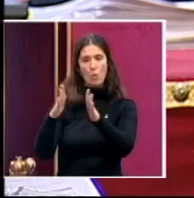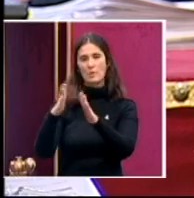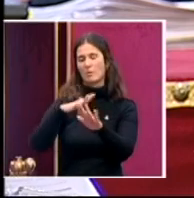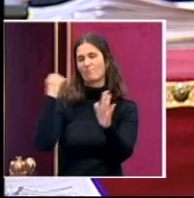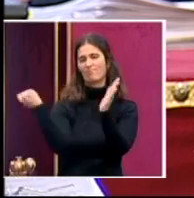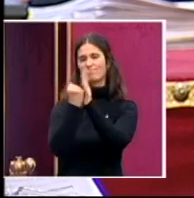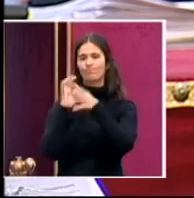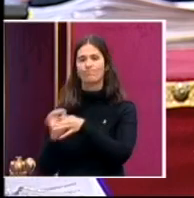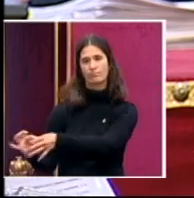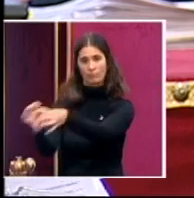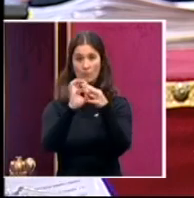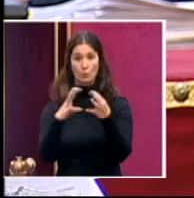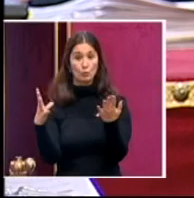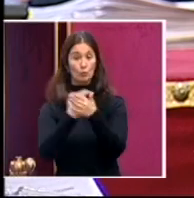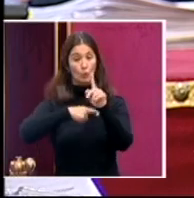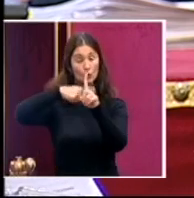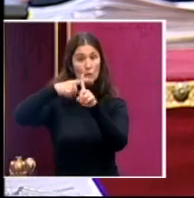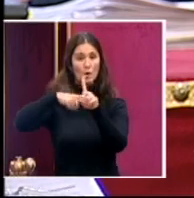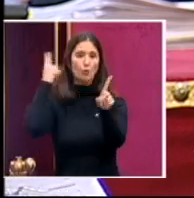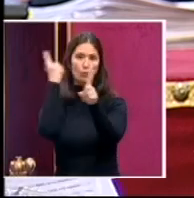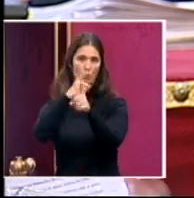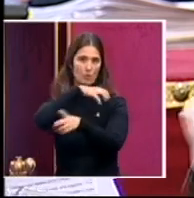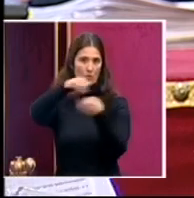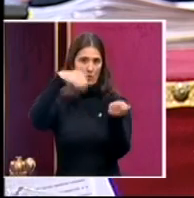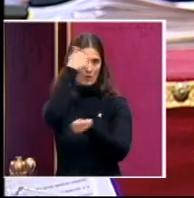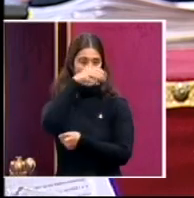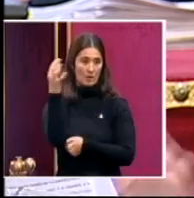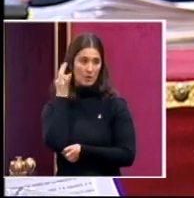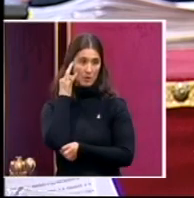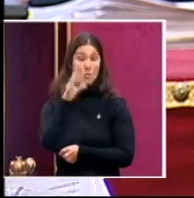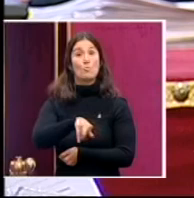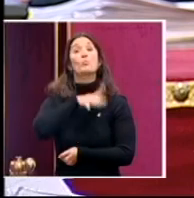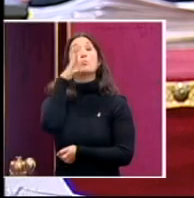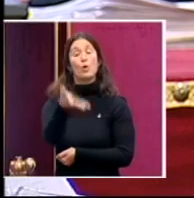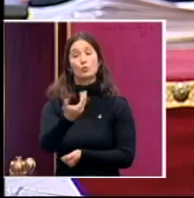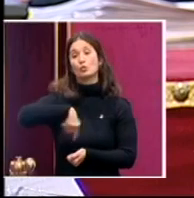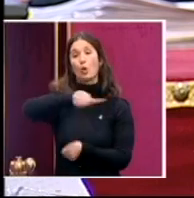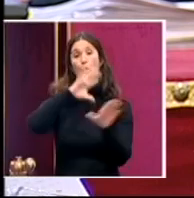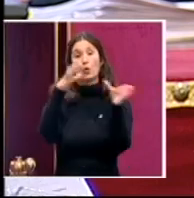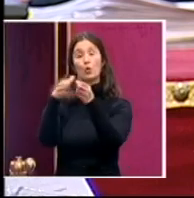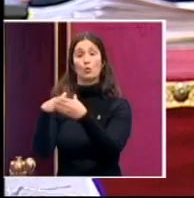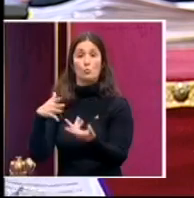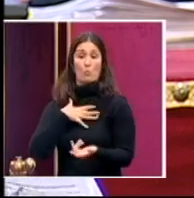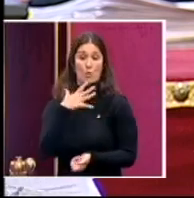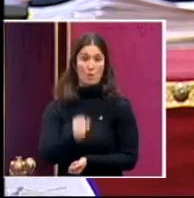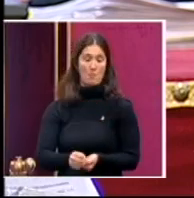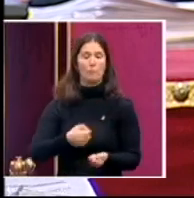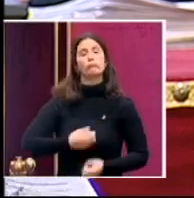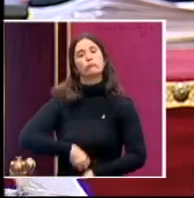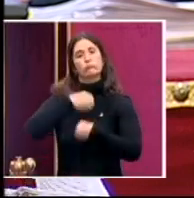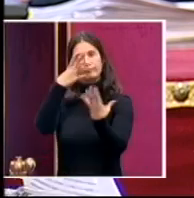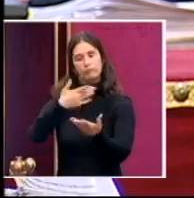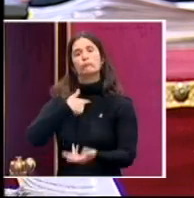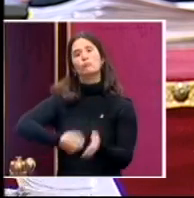una fuerte alianza a todos los niveles contra la violencia de género. Por ello, todos los grupos políticos municipales manifestamos